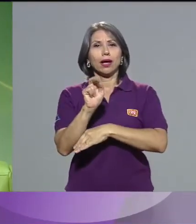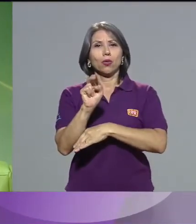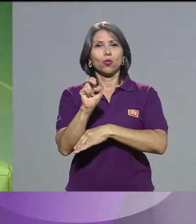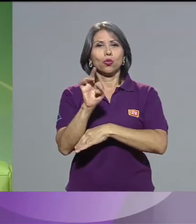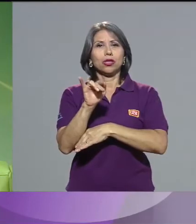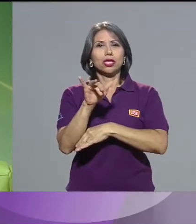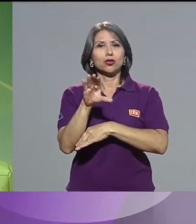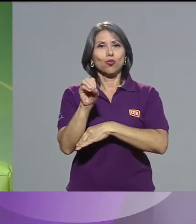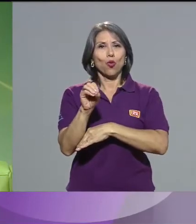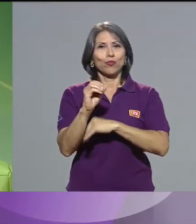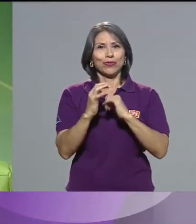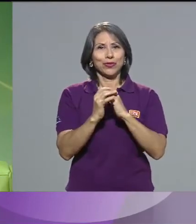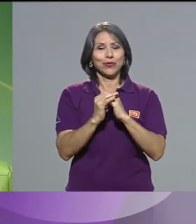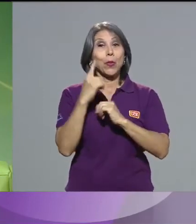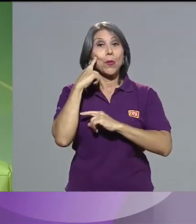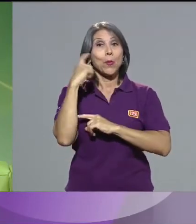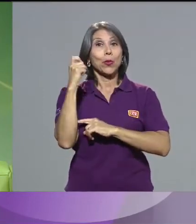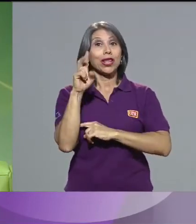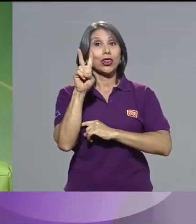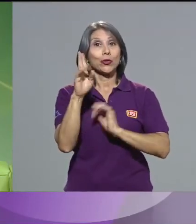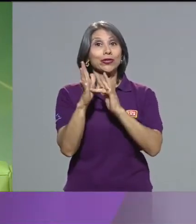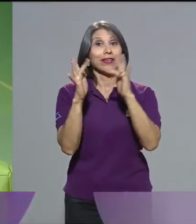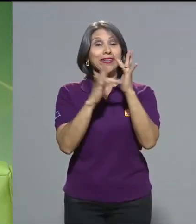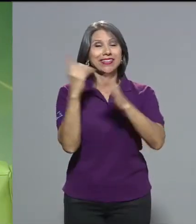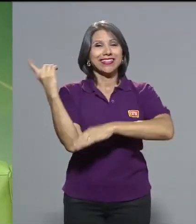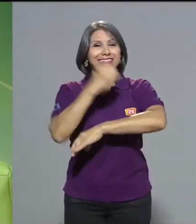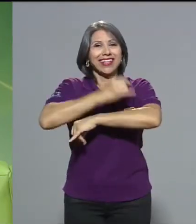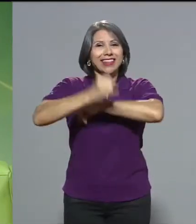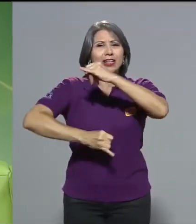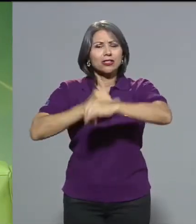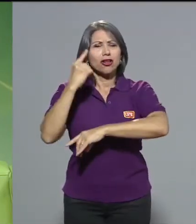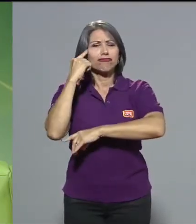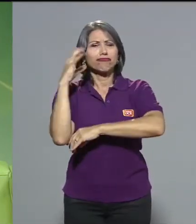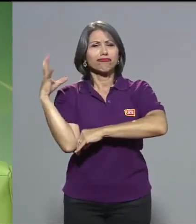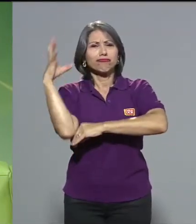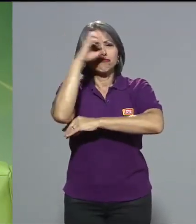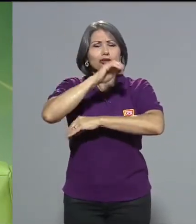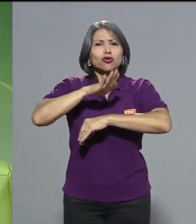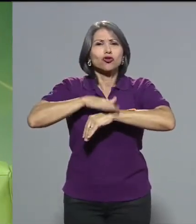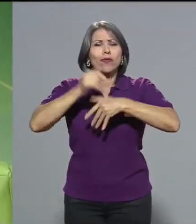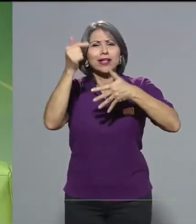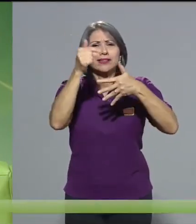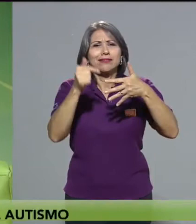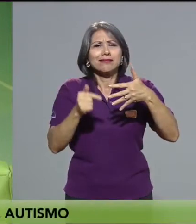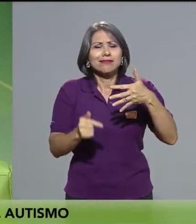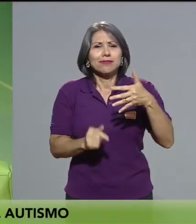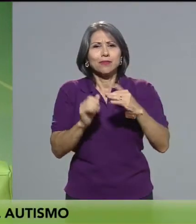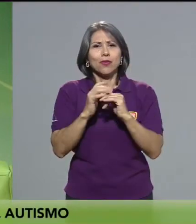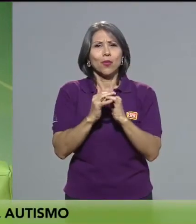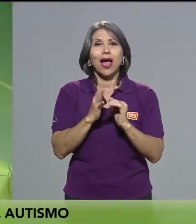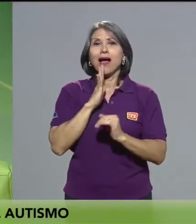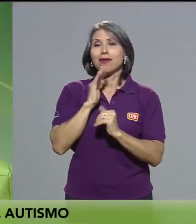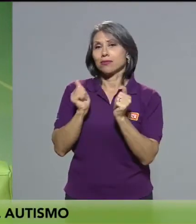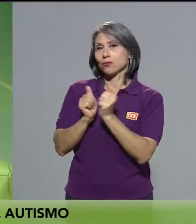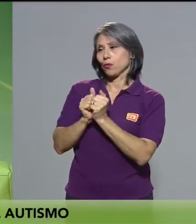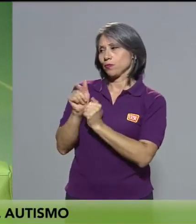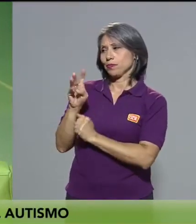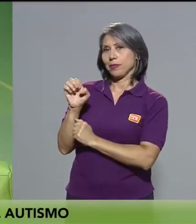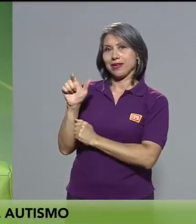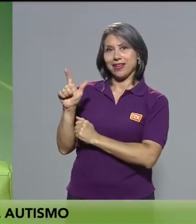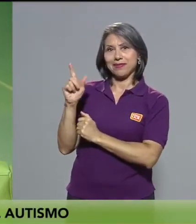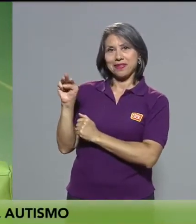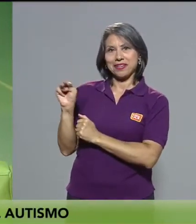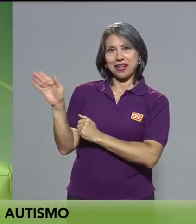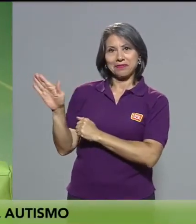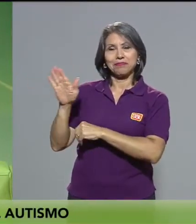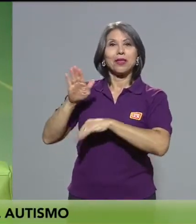el 2 de abril es el Día Internacional de Conciencia sobre el Síndrome del Espectro Autista y estamos conversando con Maribel Madrigal de Autismo Costa Rica sobre